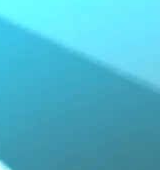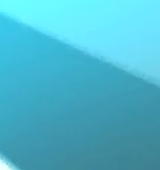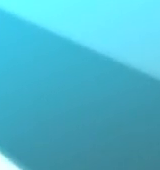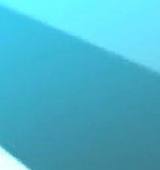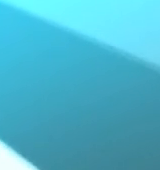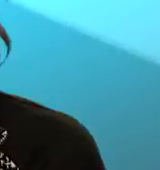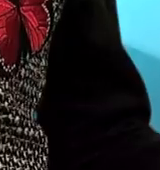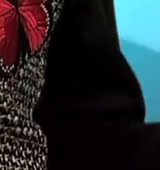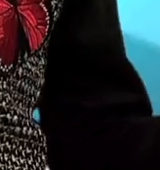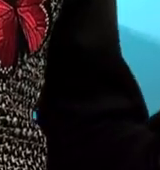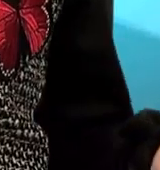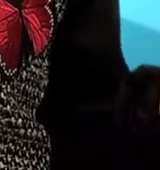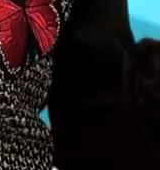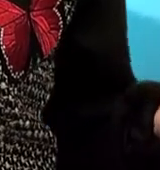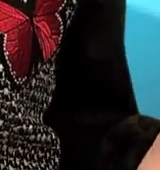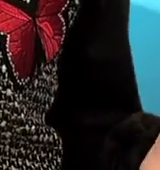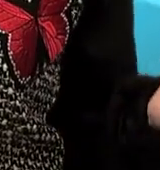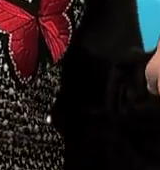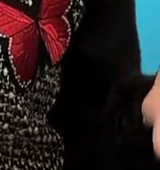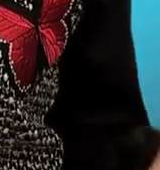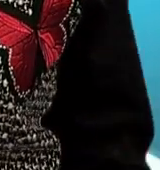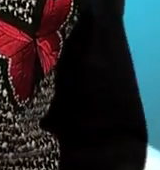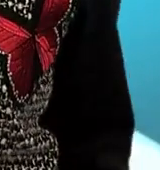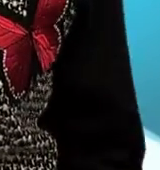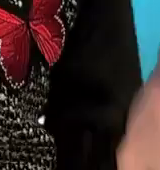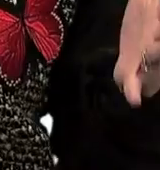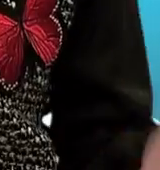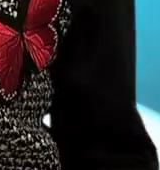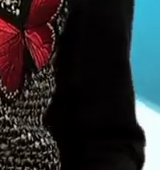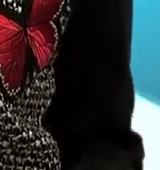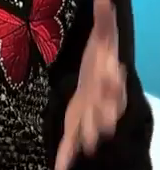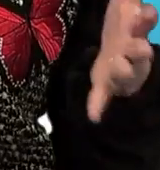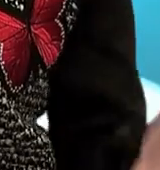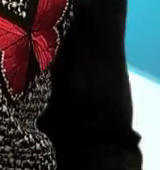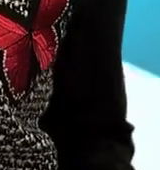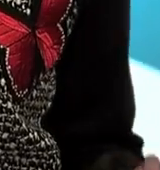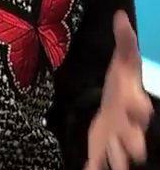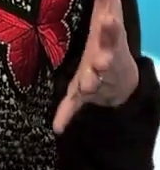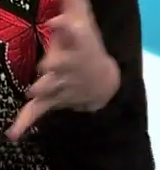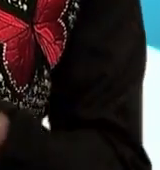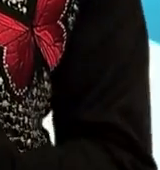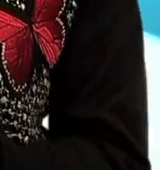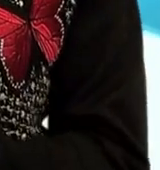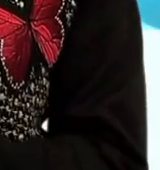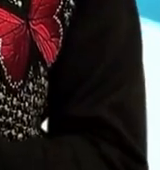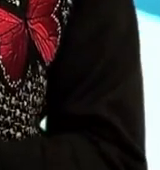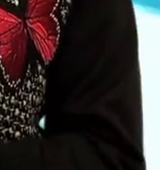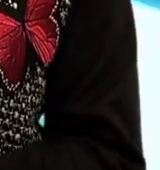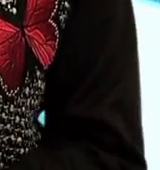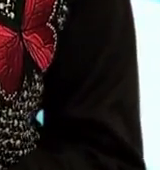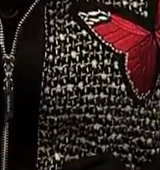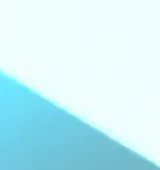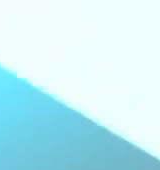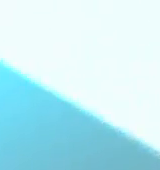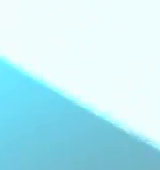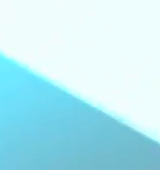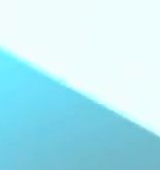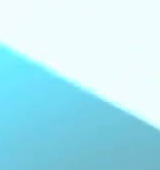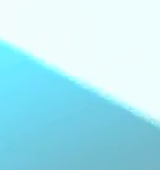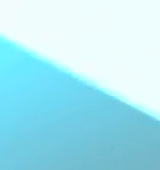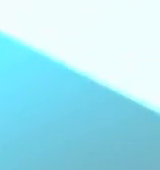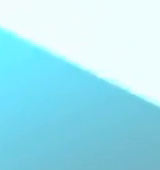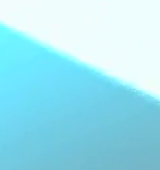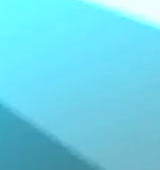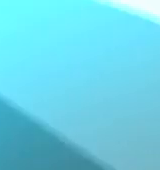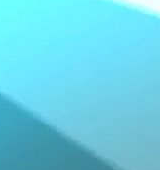¿Cuántas campañas hemos visto de si tome, no maneje y seguimos viendo en los altos, en las noches, cómo suceden los accidentes y todo por